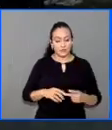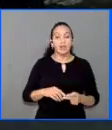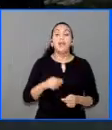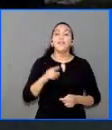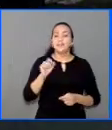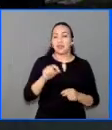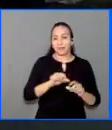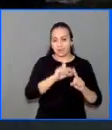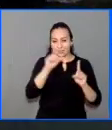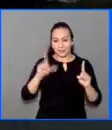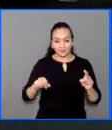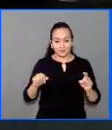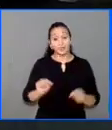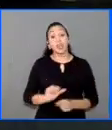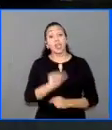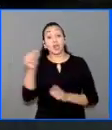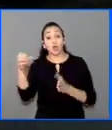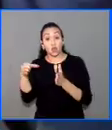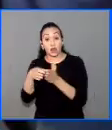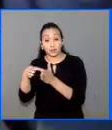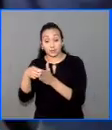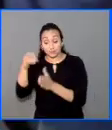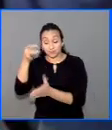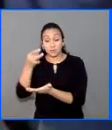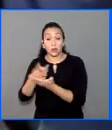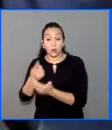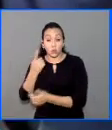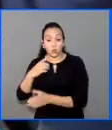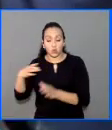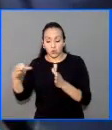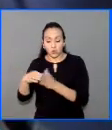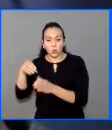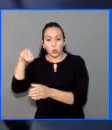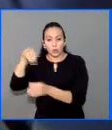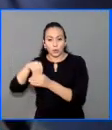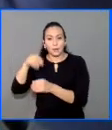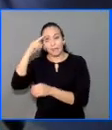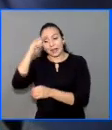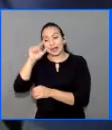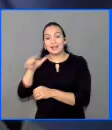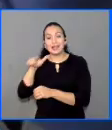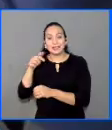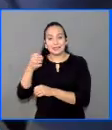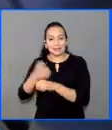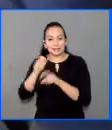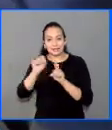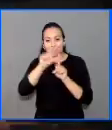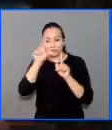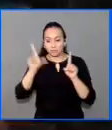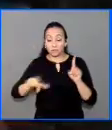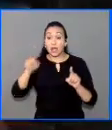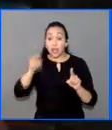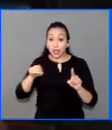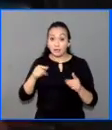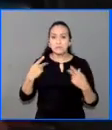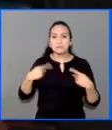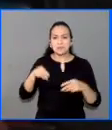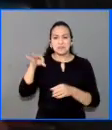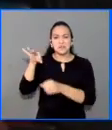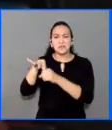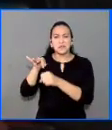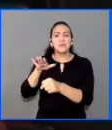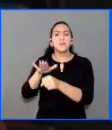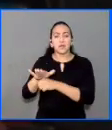y casillas seccionales únicas, que se colocarán en 17 entidades en las que sean concurrentes las elecciones del Poder Judicial de